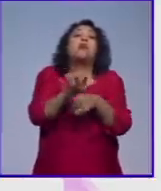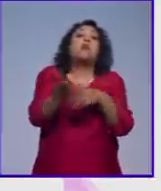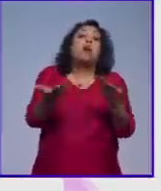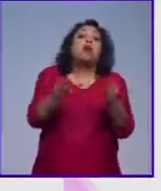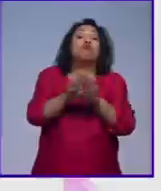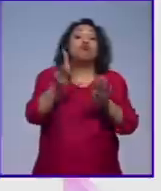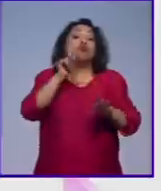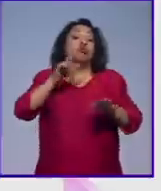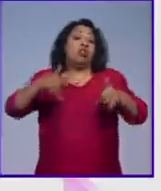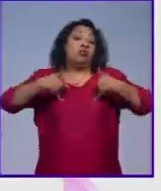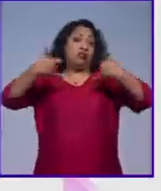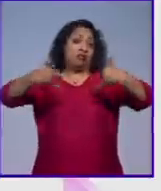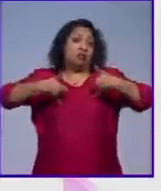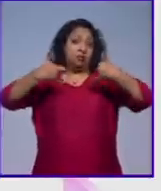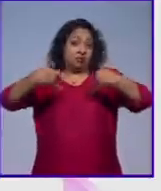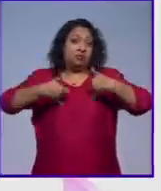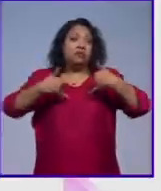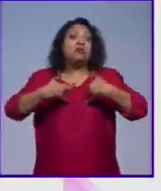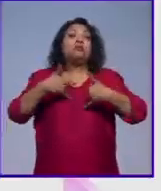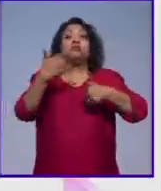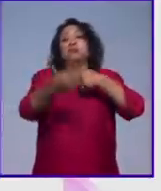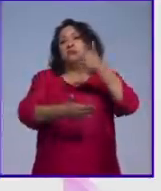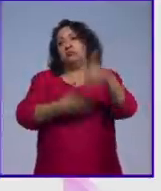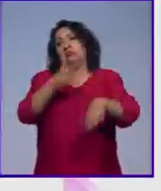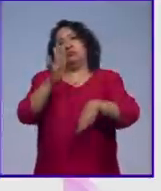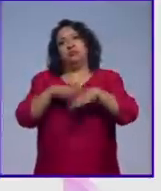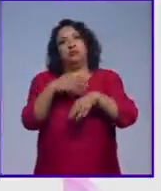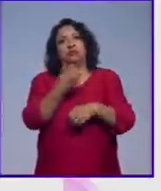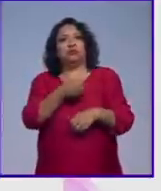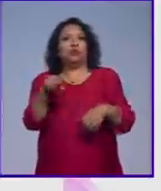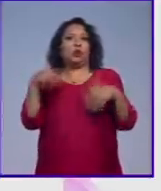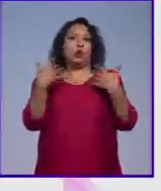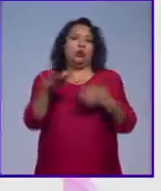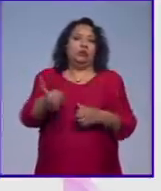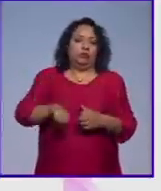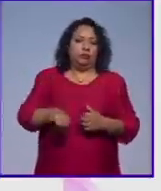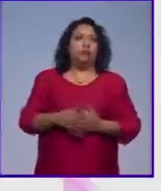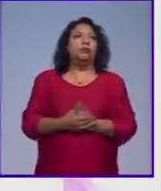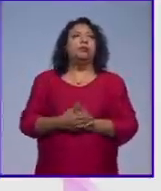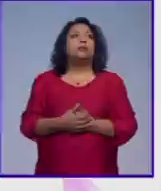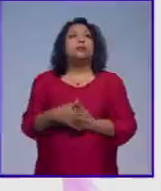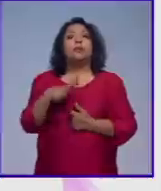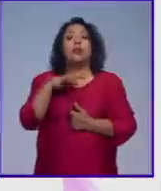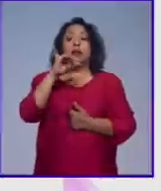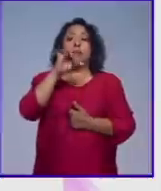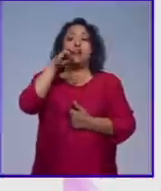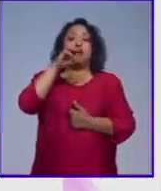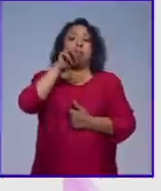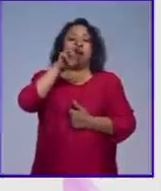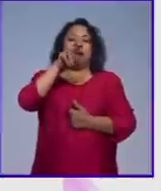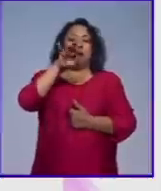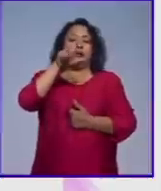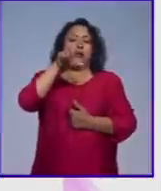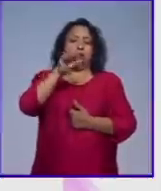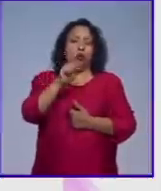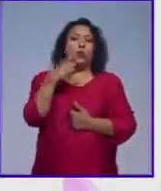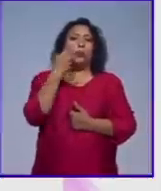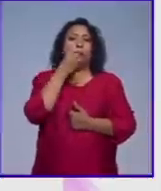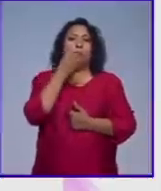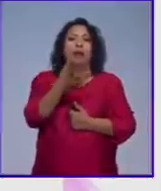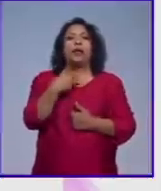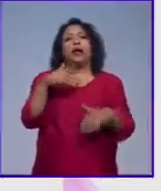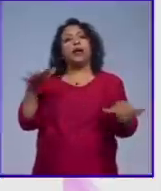Es joven, se va a ir desarrollando, yo creo que de una manera muy, muy interesante. El hiperrealismo es fascinante. Y cambiamos